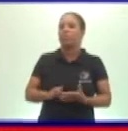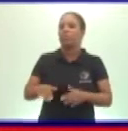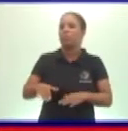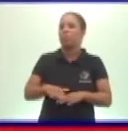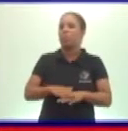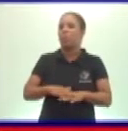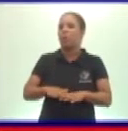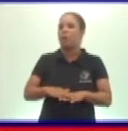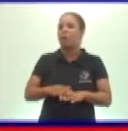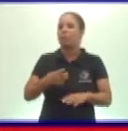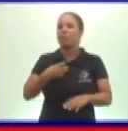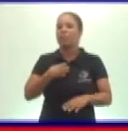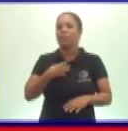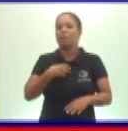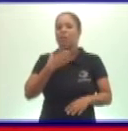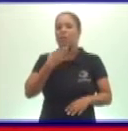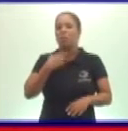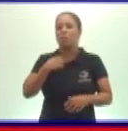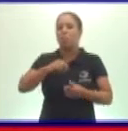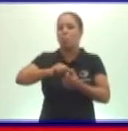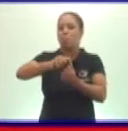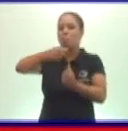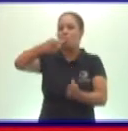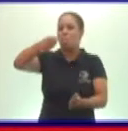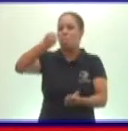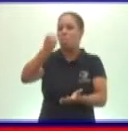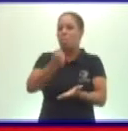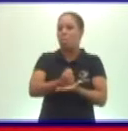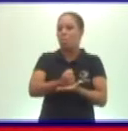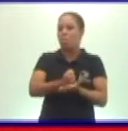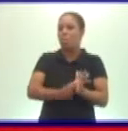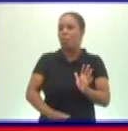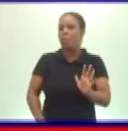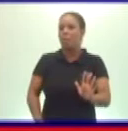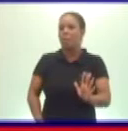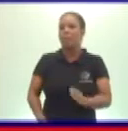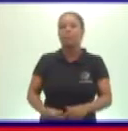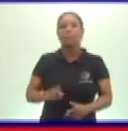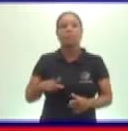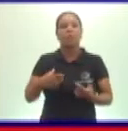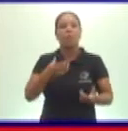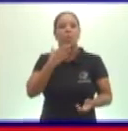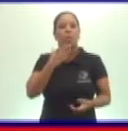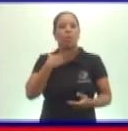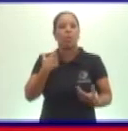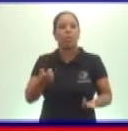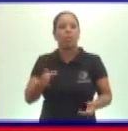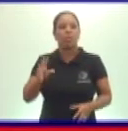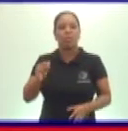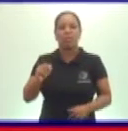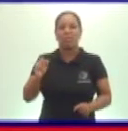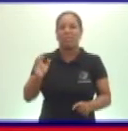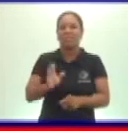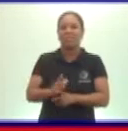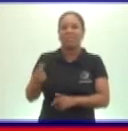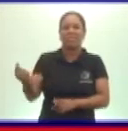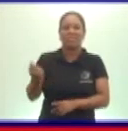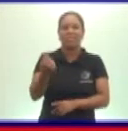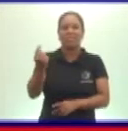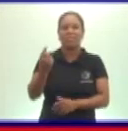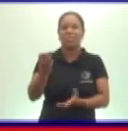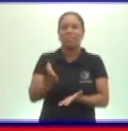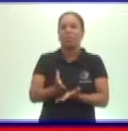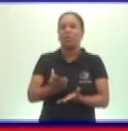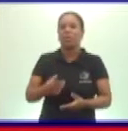como referencia documento? Porque tal como habíamos hablado a inicios de la clase, pues sencillamente ustedes van